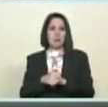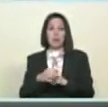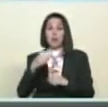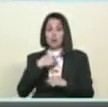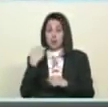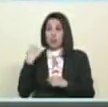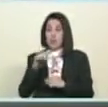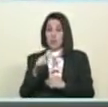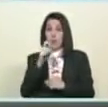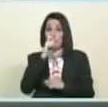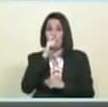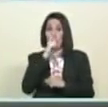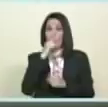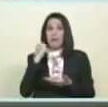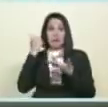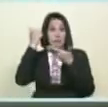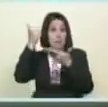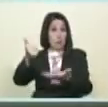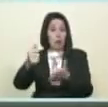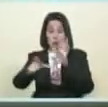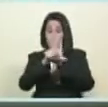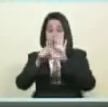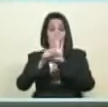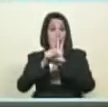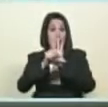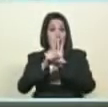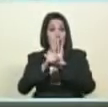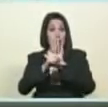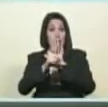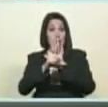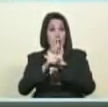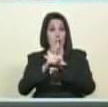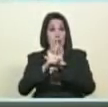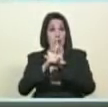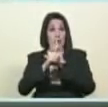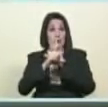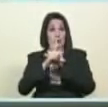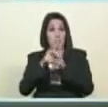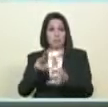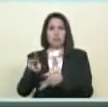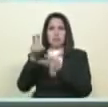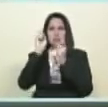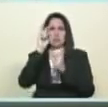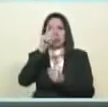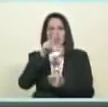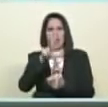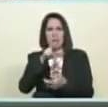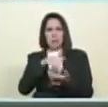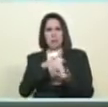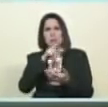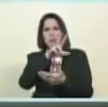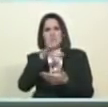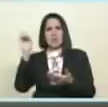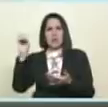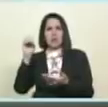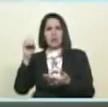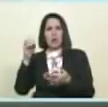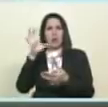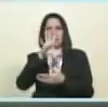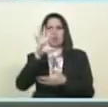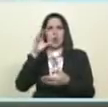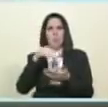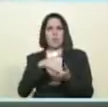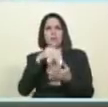Yo tenía un bono ya listo, legal, con el cual íbamos a obtener entre 3.500 a 5.000 millones de dólares